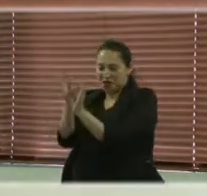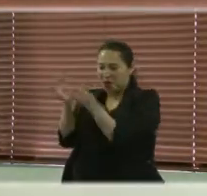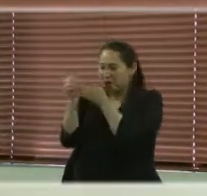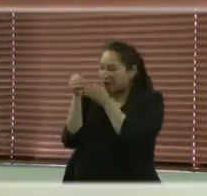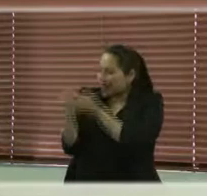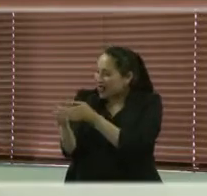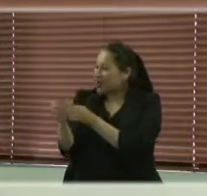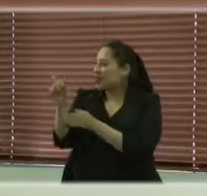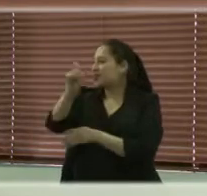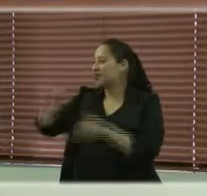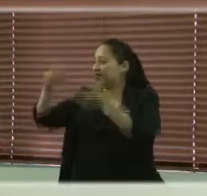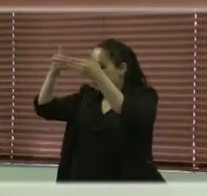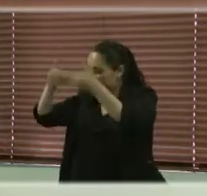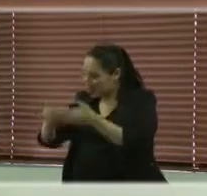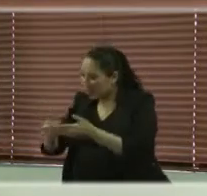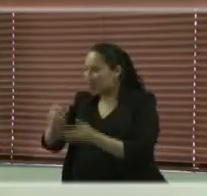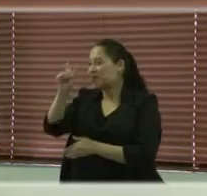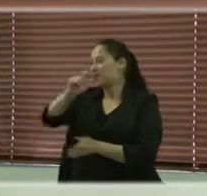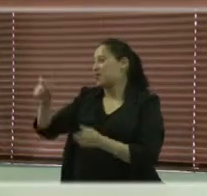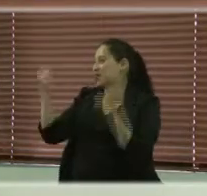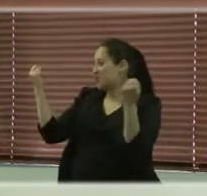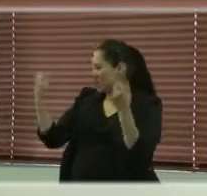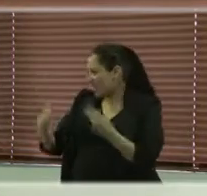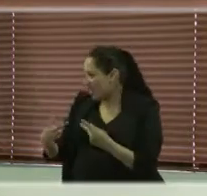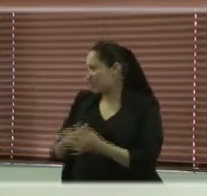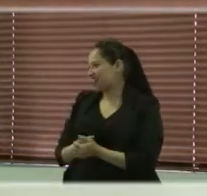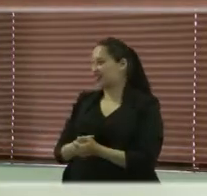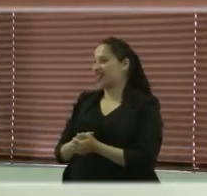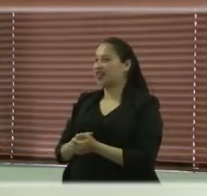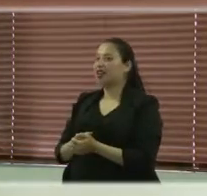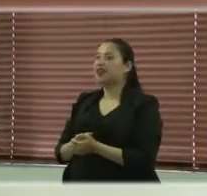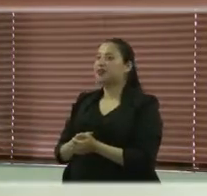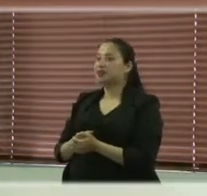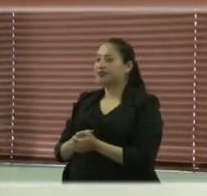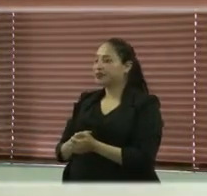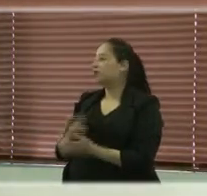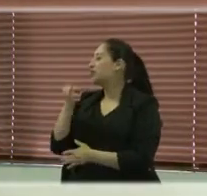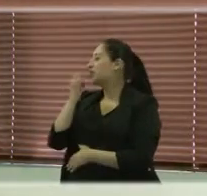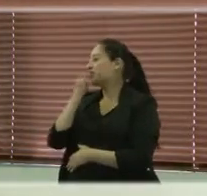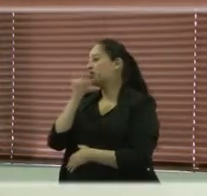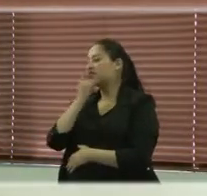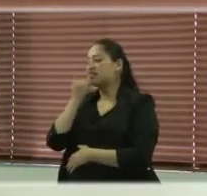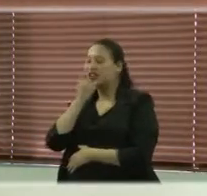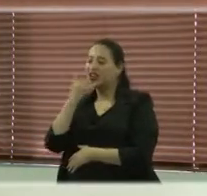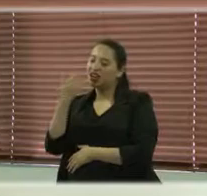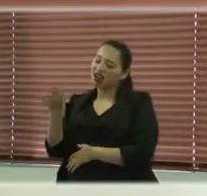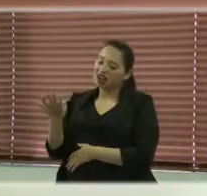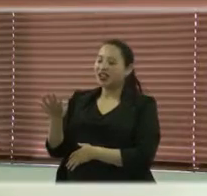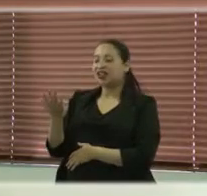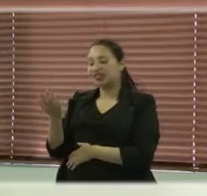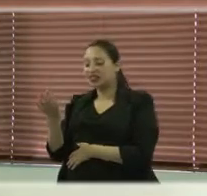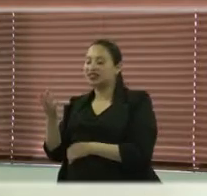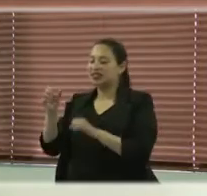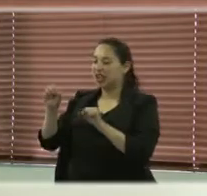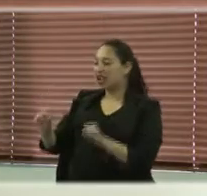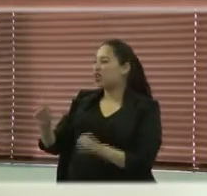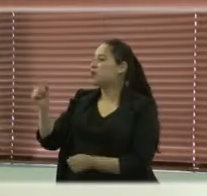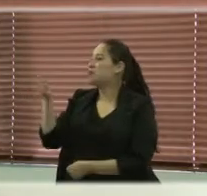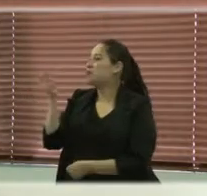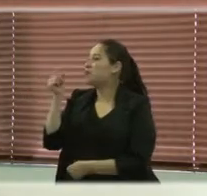otros temas de personas con discapacidad que no están relacionadas con conflicto armado Pues hay muy poco disponible o lo poco